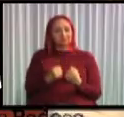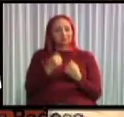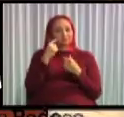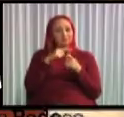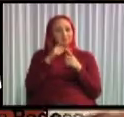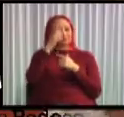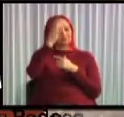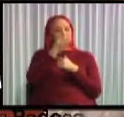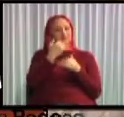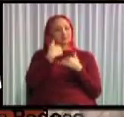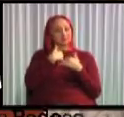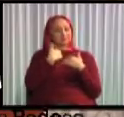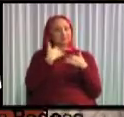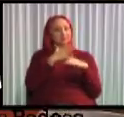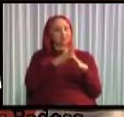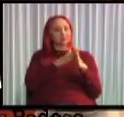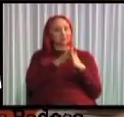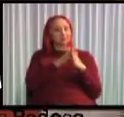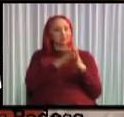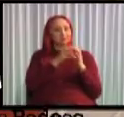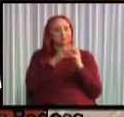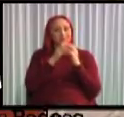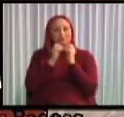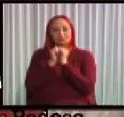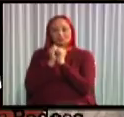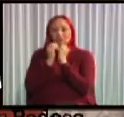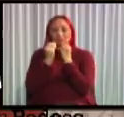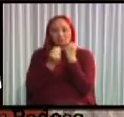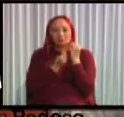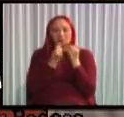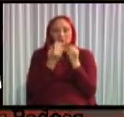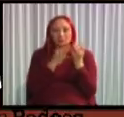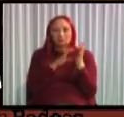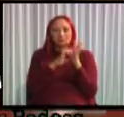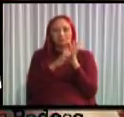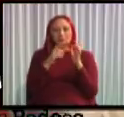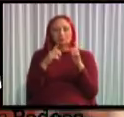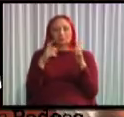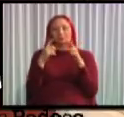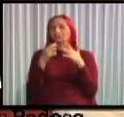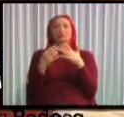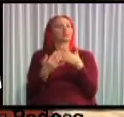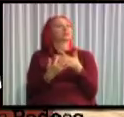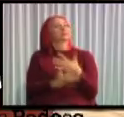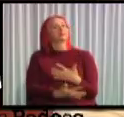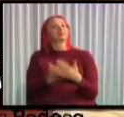que ahora hay mucha, una gama